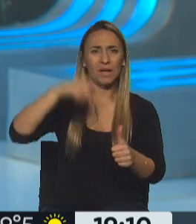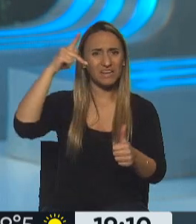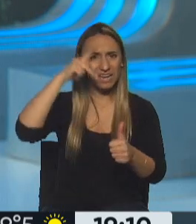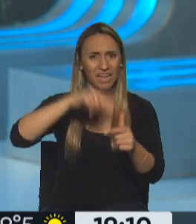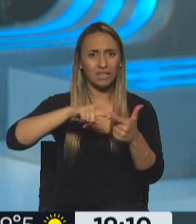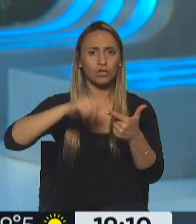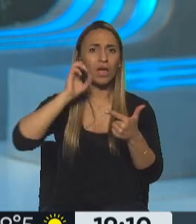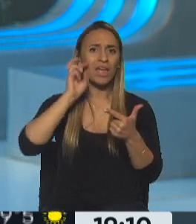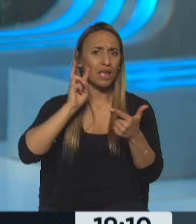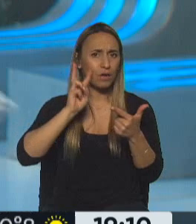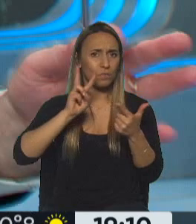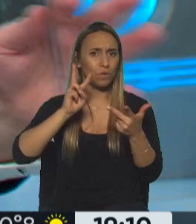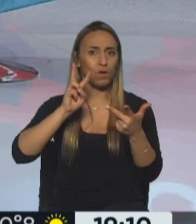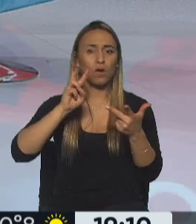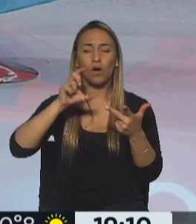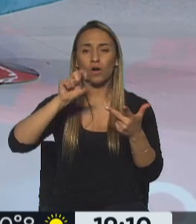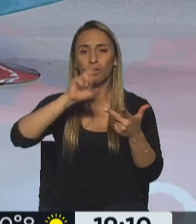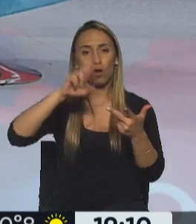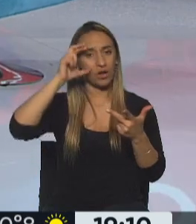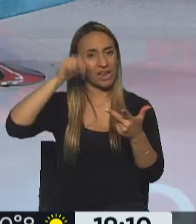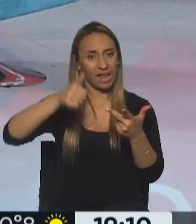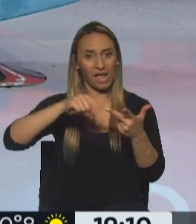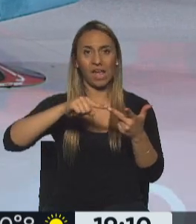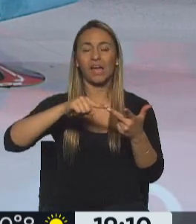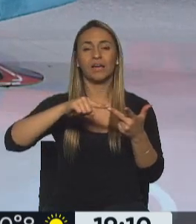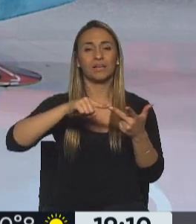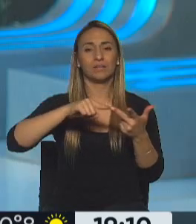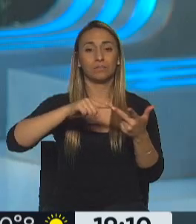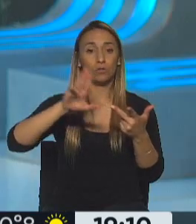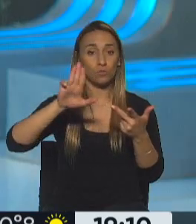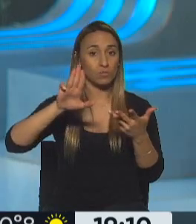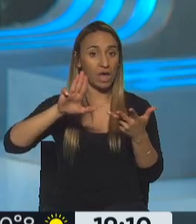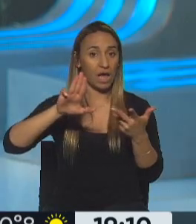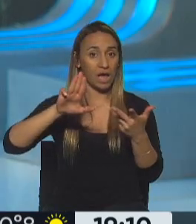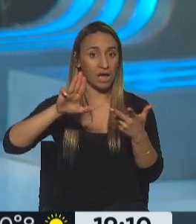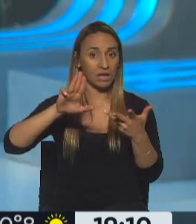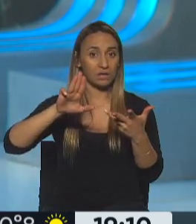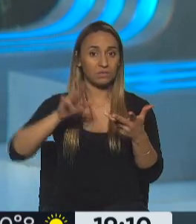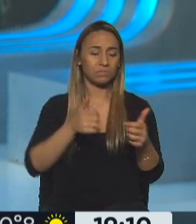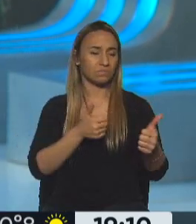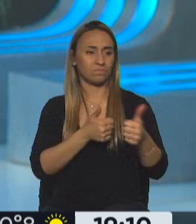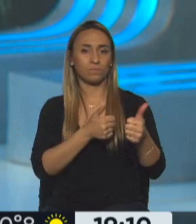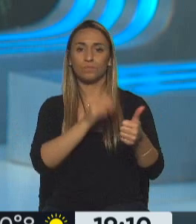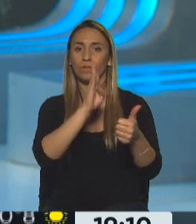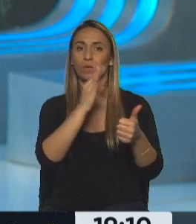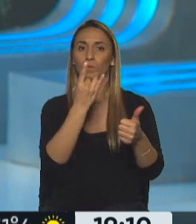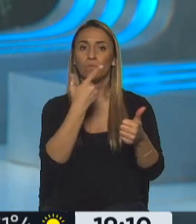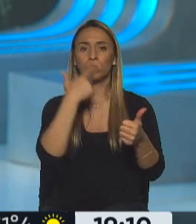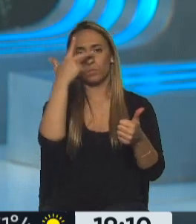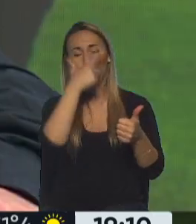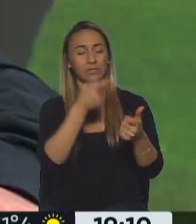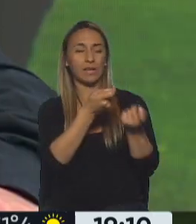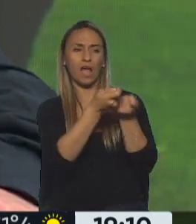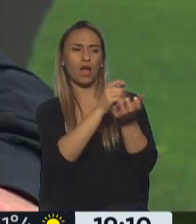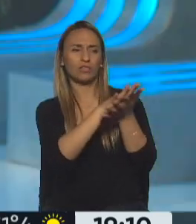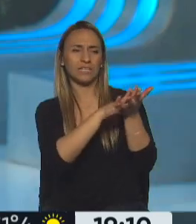estaba Evo, estaba Correa, y Lula con Bush negociaba. Sí.